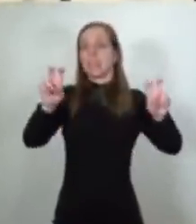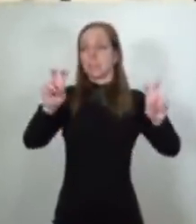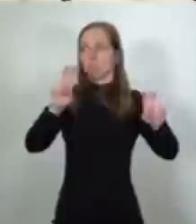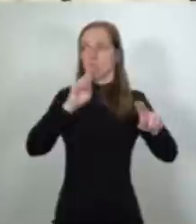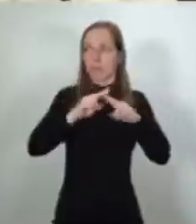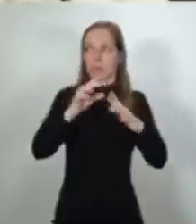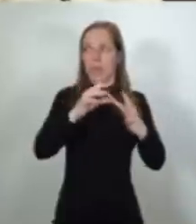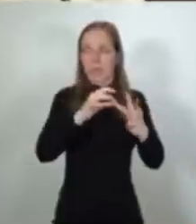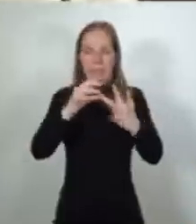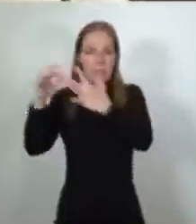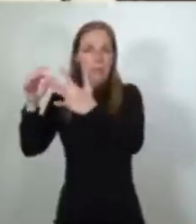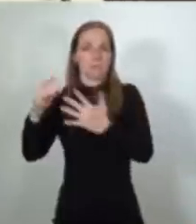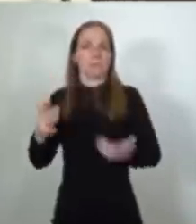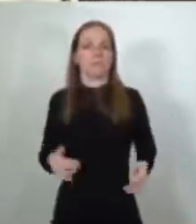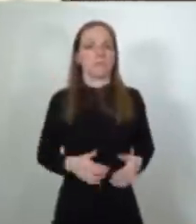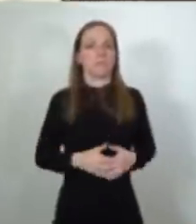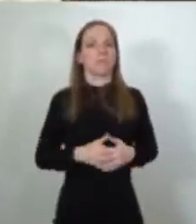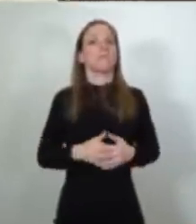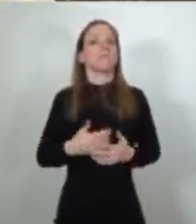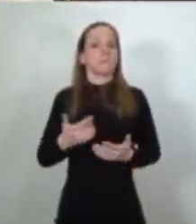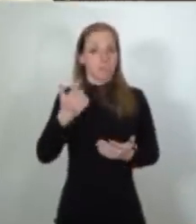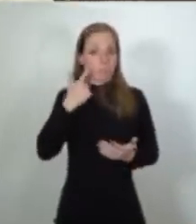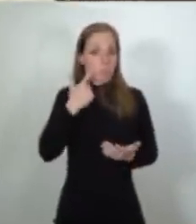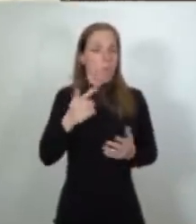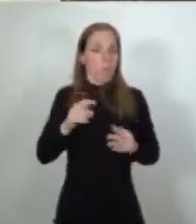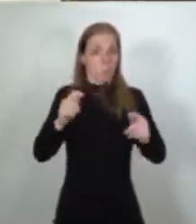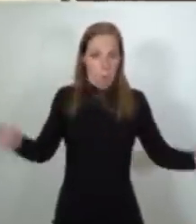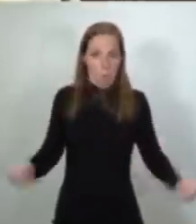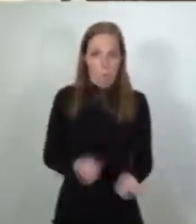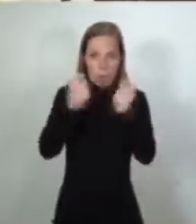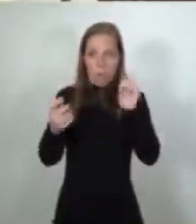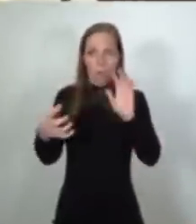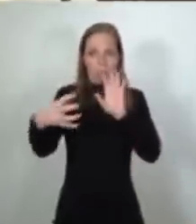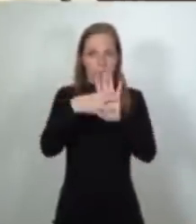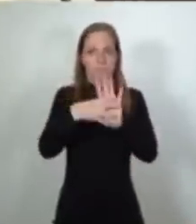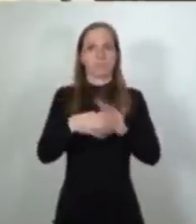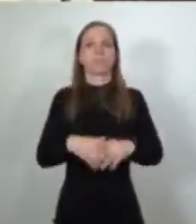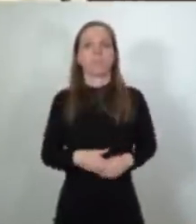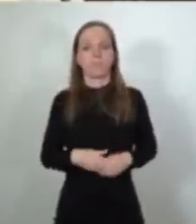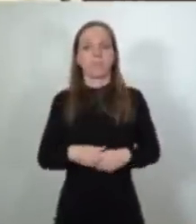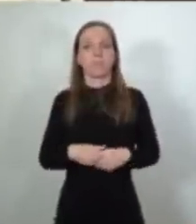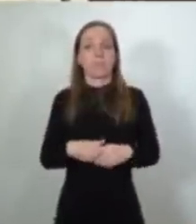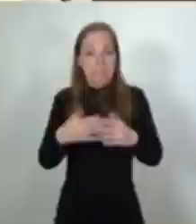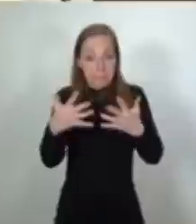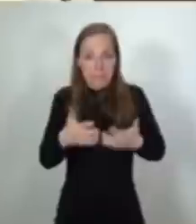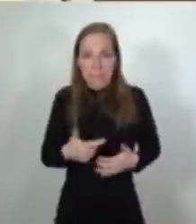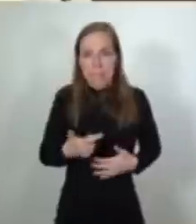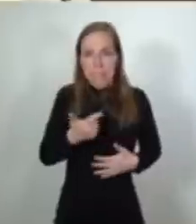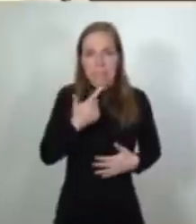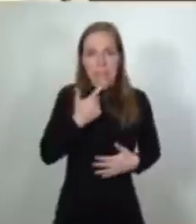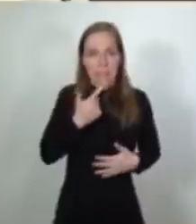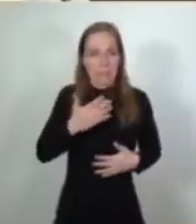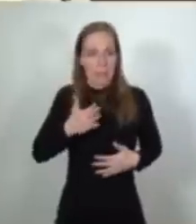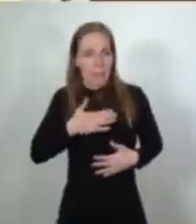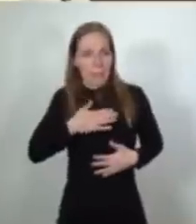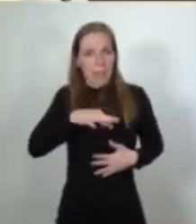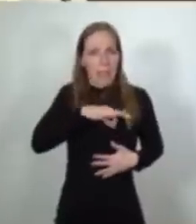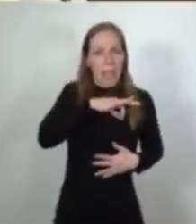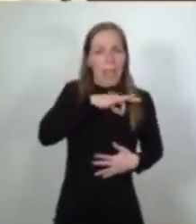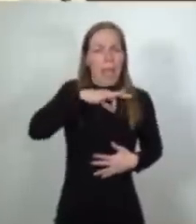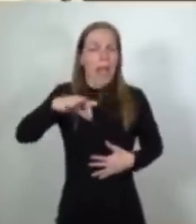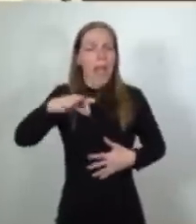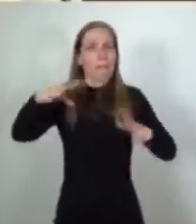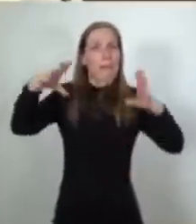publicado en Vigo por el álbum de El Miño y dice así: «Jamás ha dominado mi alma la esperanza de la